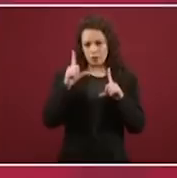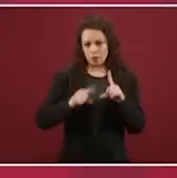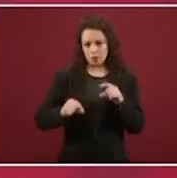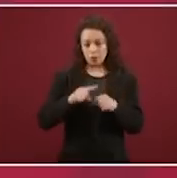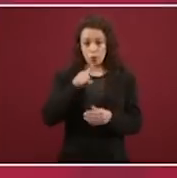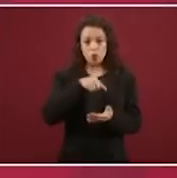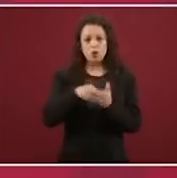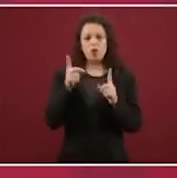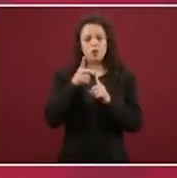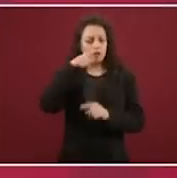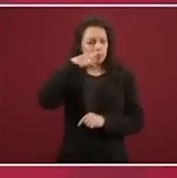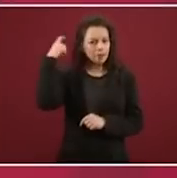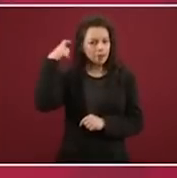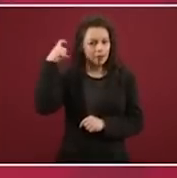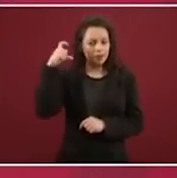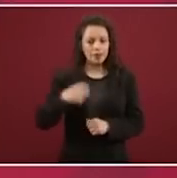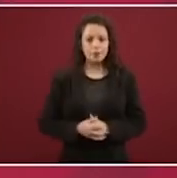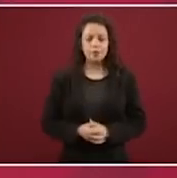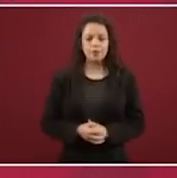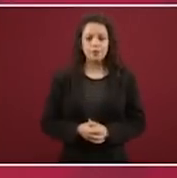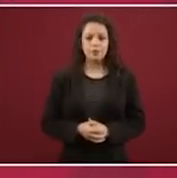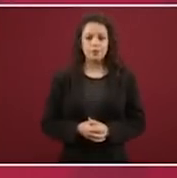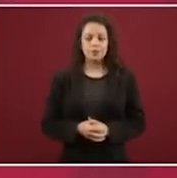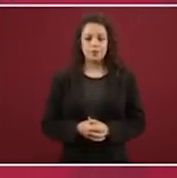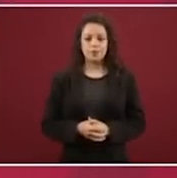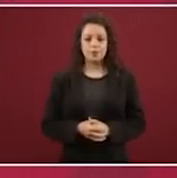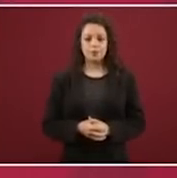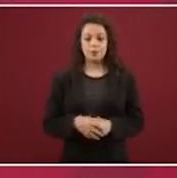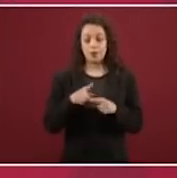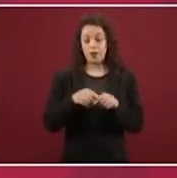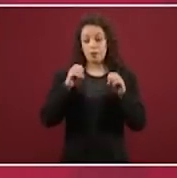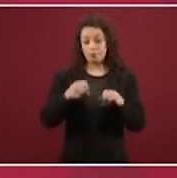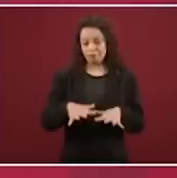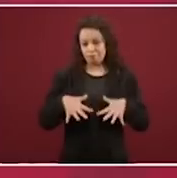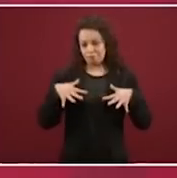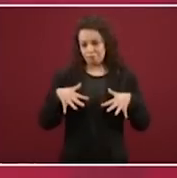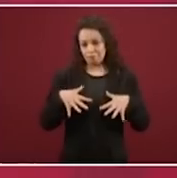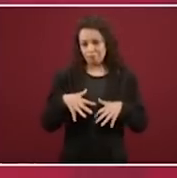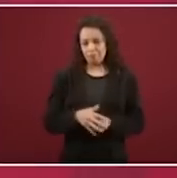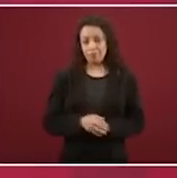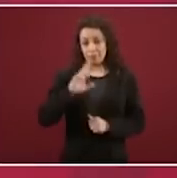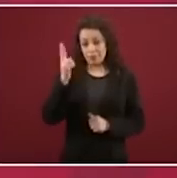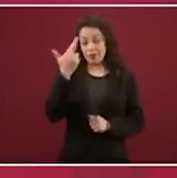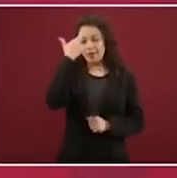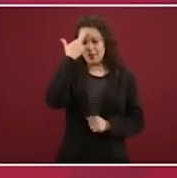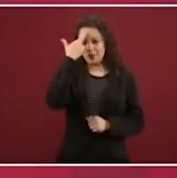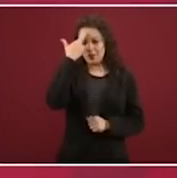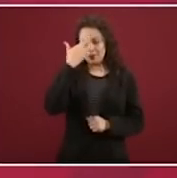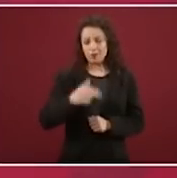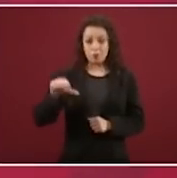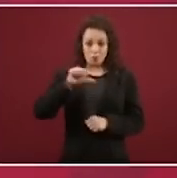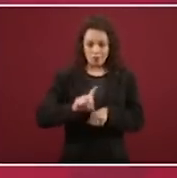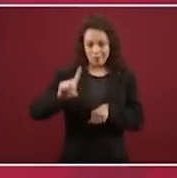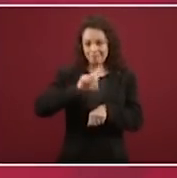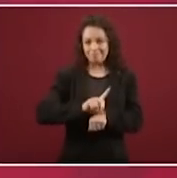Querétaro. Se va a llevar a cabo la ceremonia para recordar este